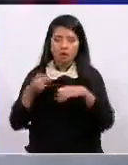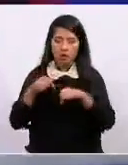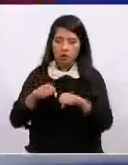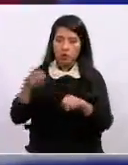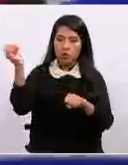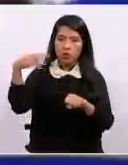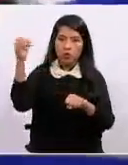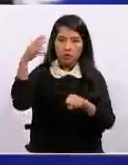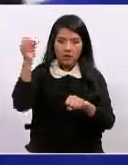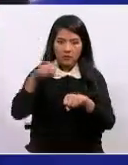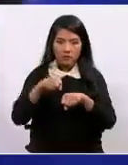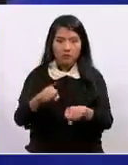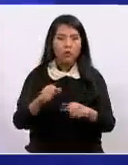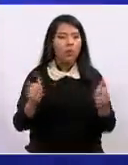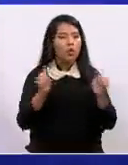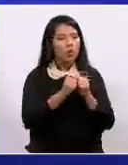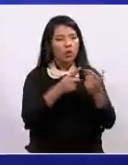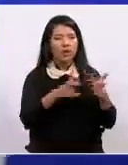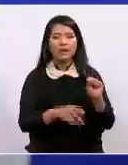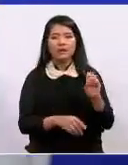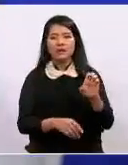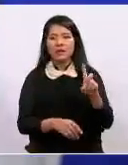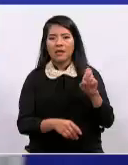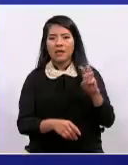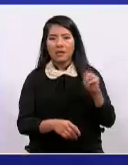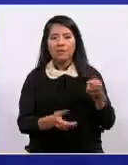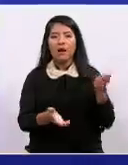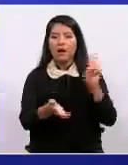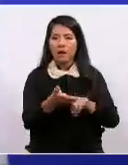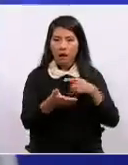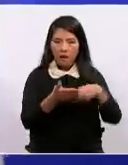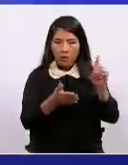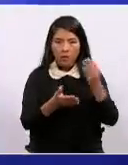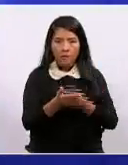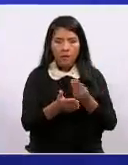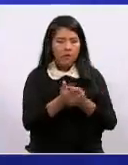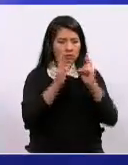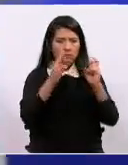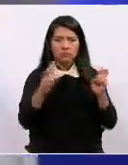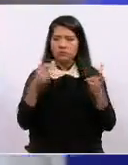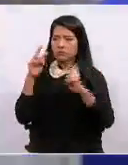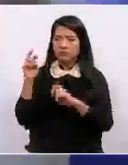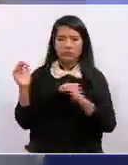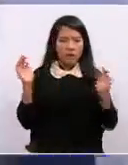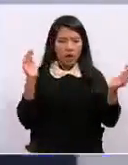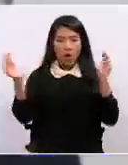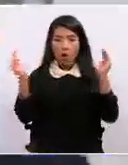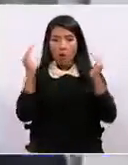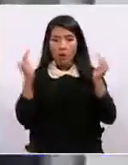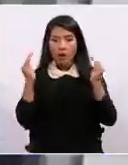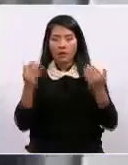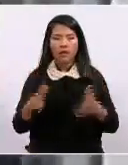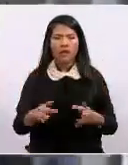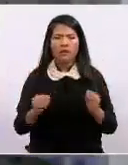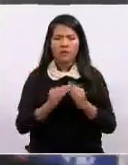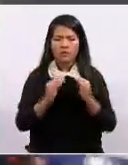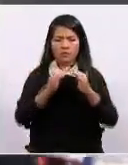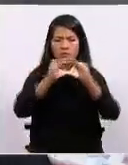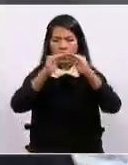ha aprobado el SEDEN para el subsidio. Se ha podido encontrar que no existe esa gran variedad de,